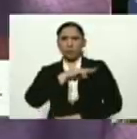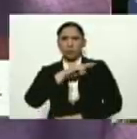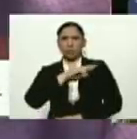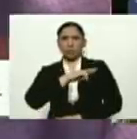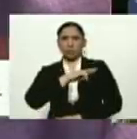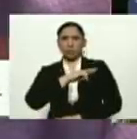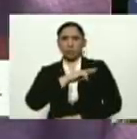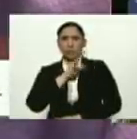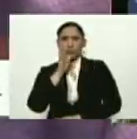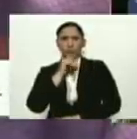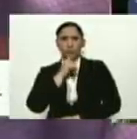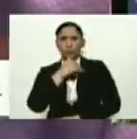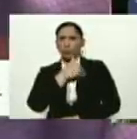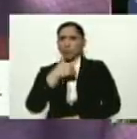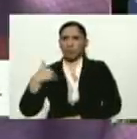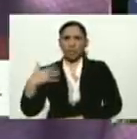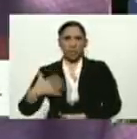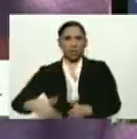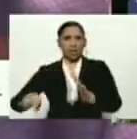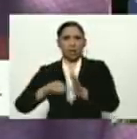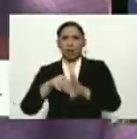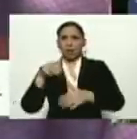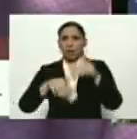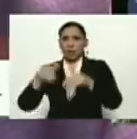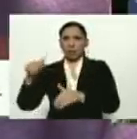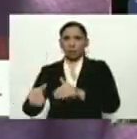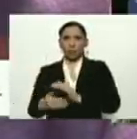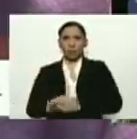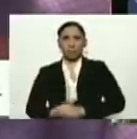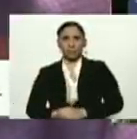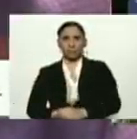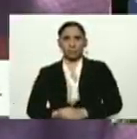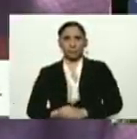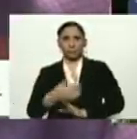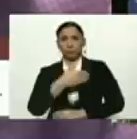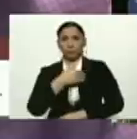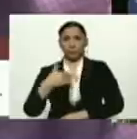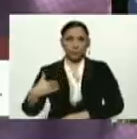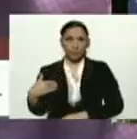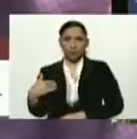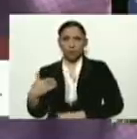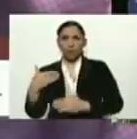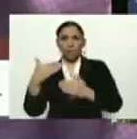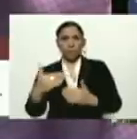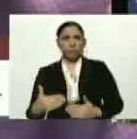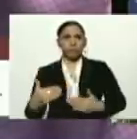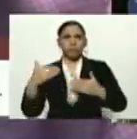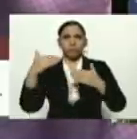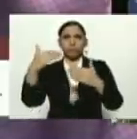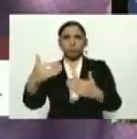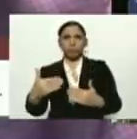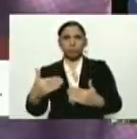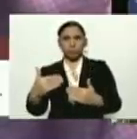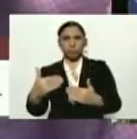No quiere que hayan elecciones. Quiere postergar de manera indefinida.